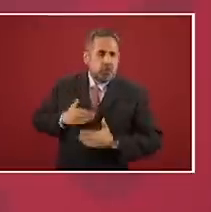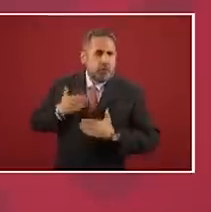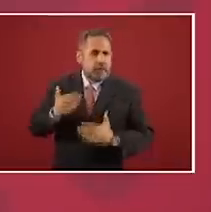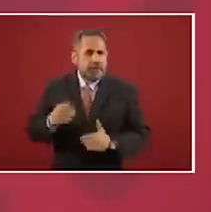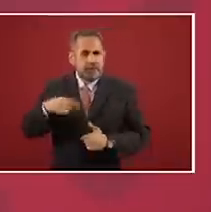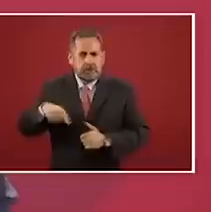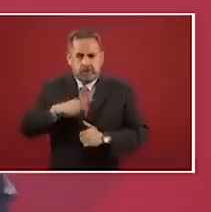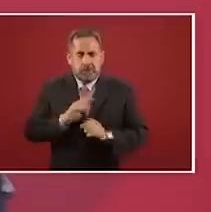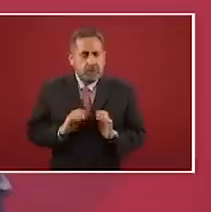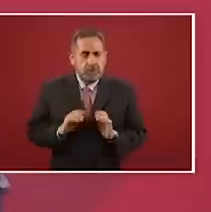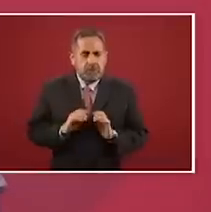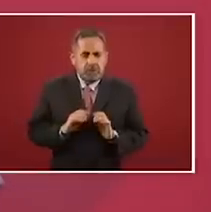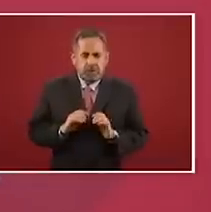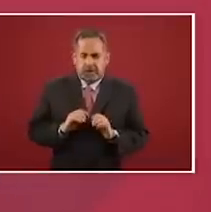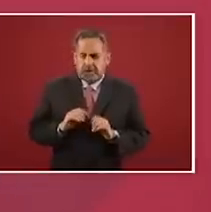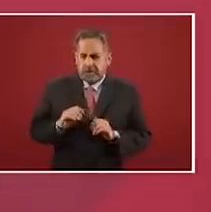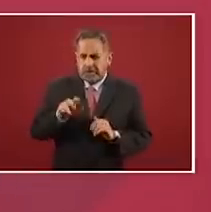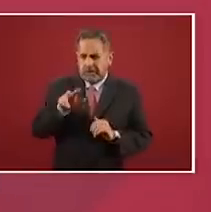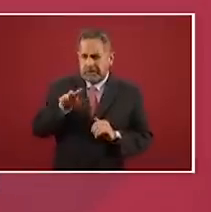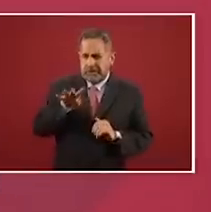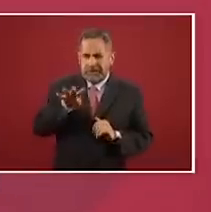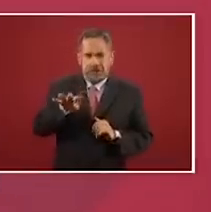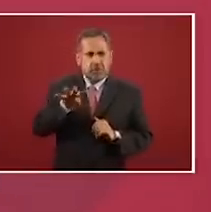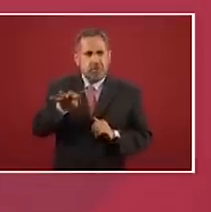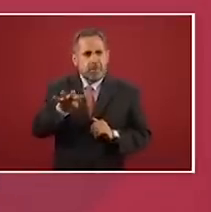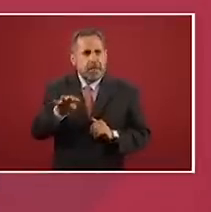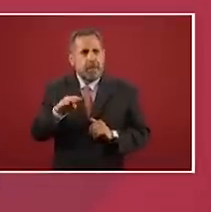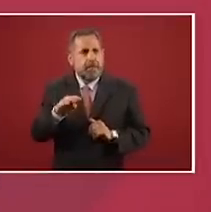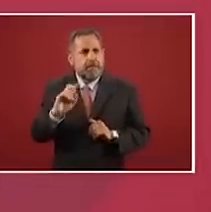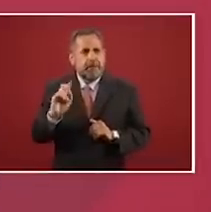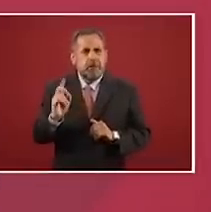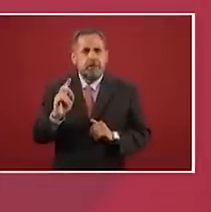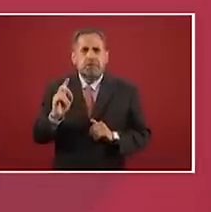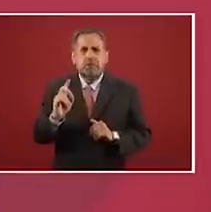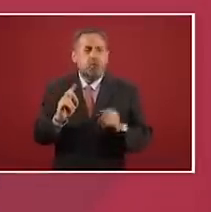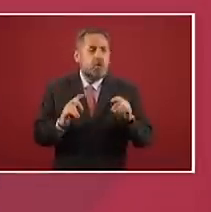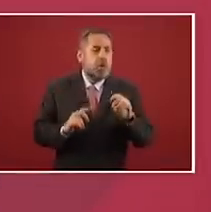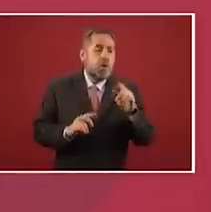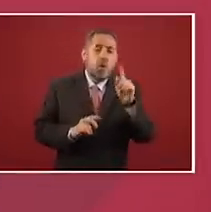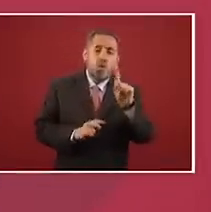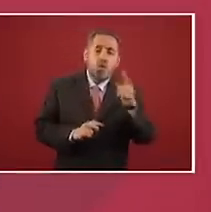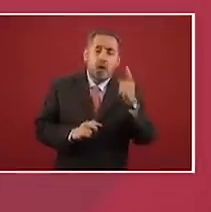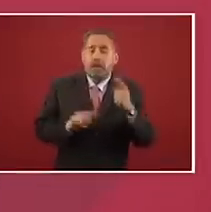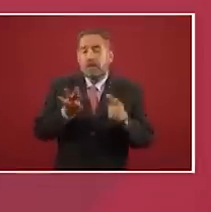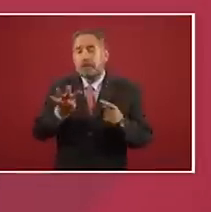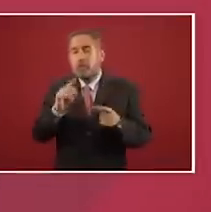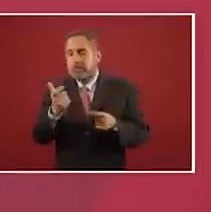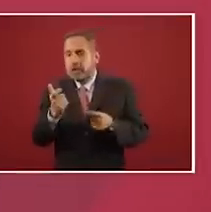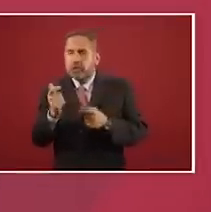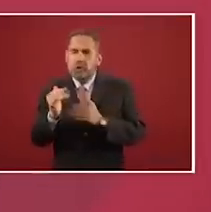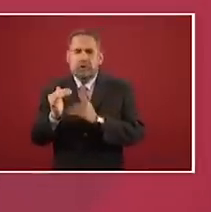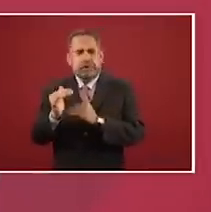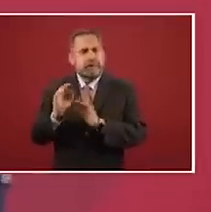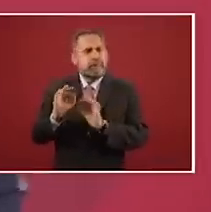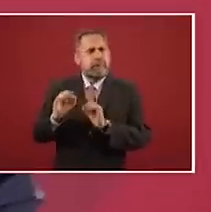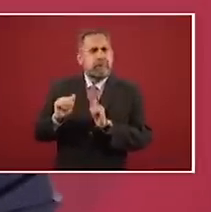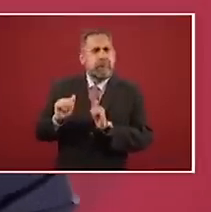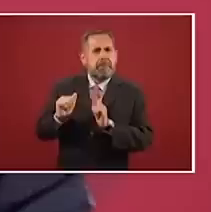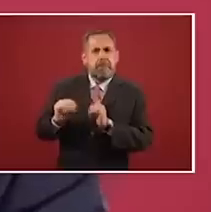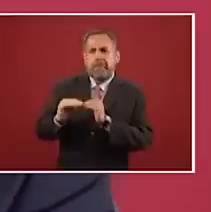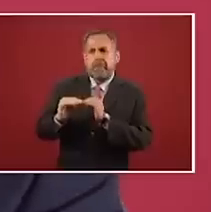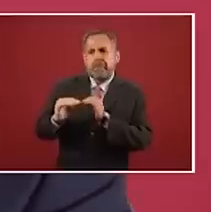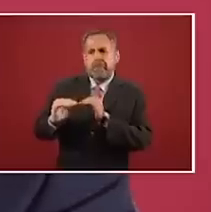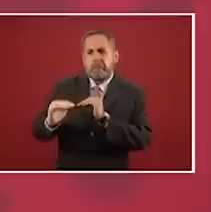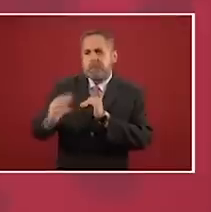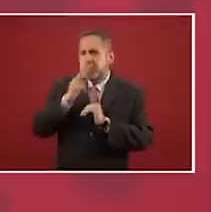Está bajo de 19, ya lleva algún tiempo. Es de las monedas que más se ha